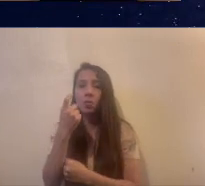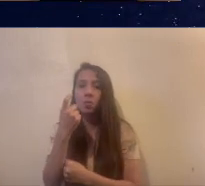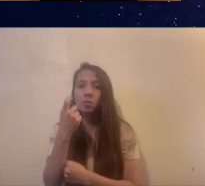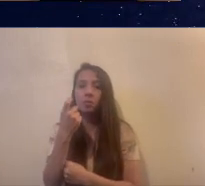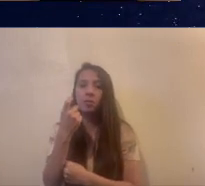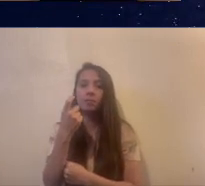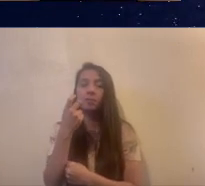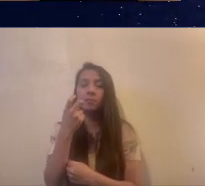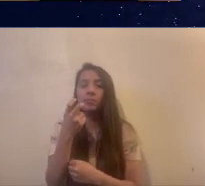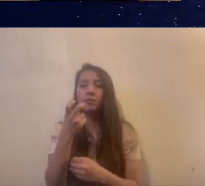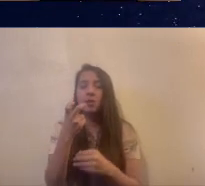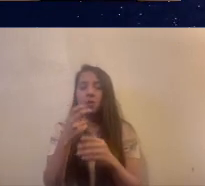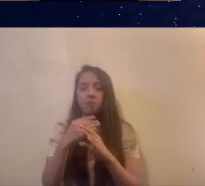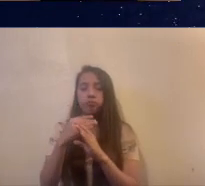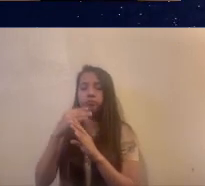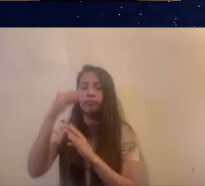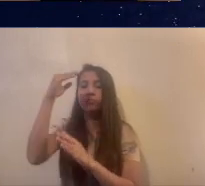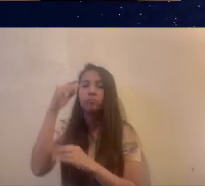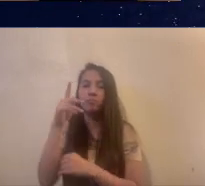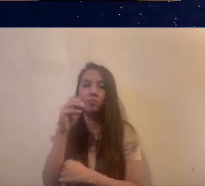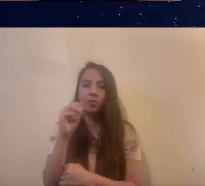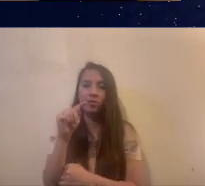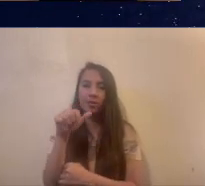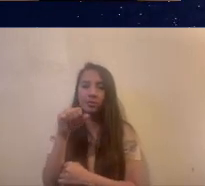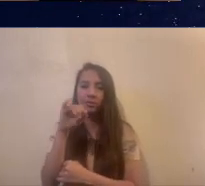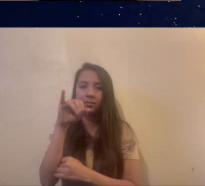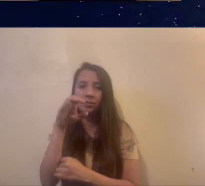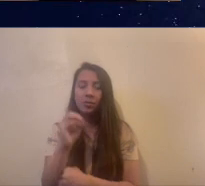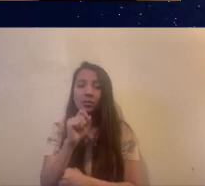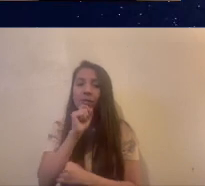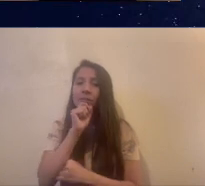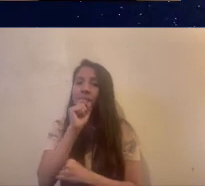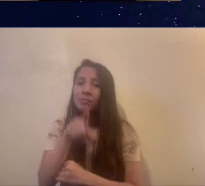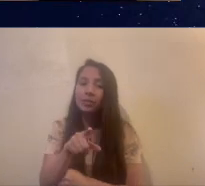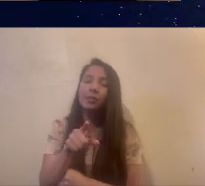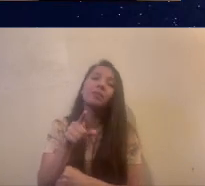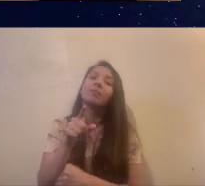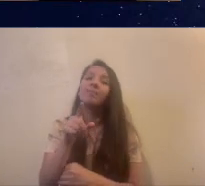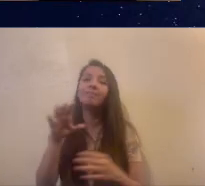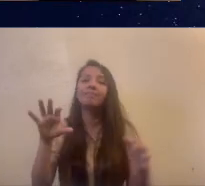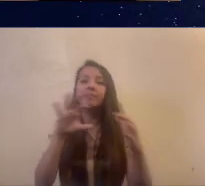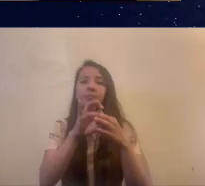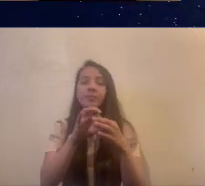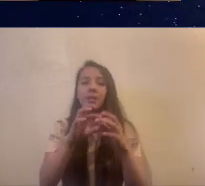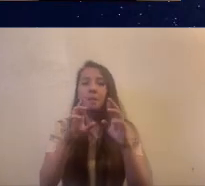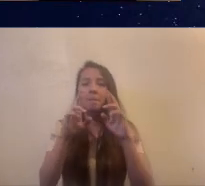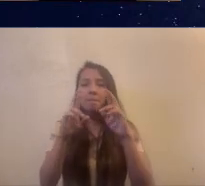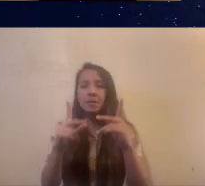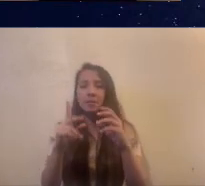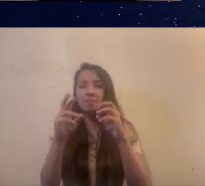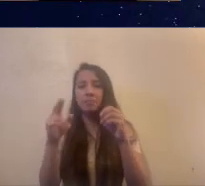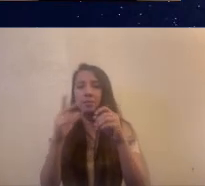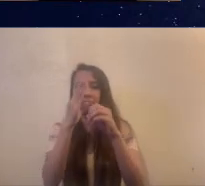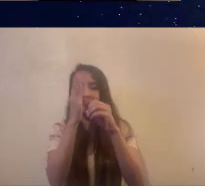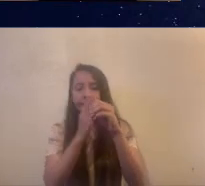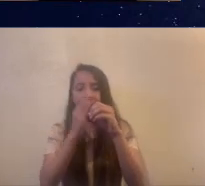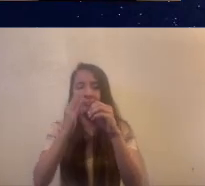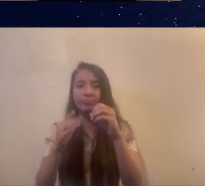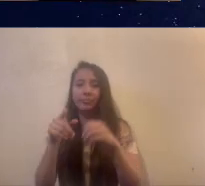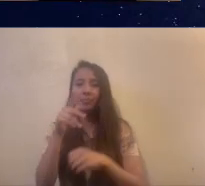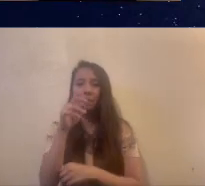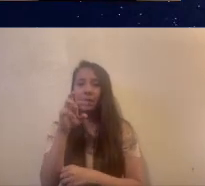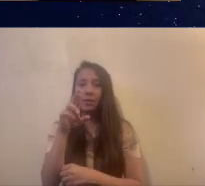se concentre este tipo de elementos, y también tiene que ver con la ruptura y la fragmentación de